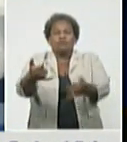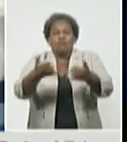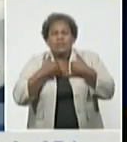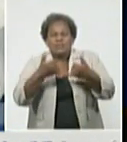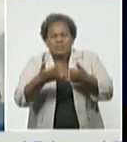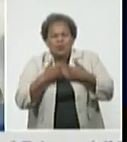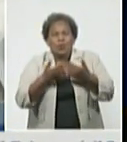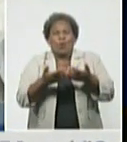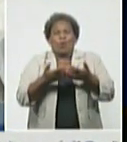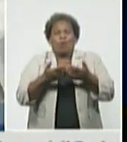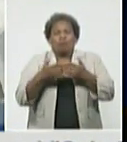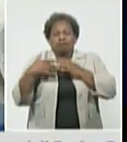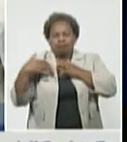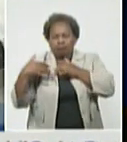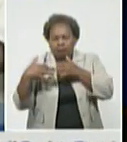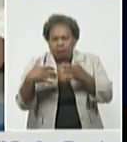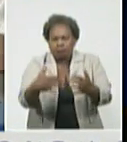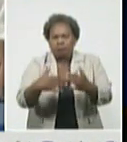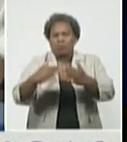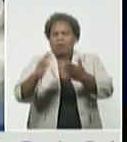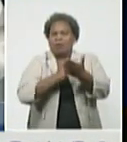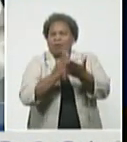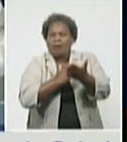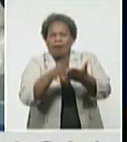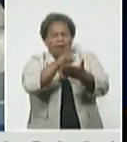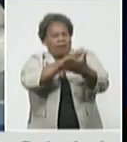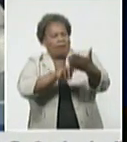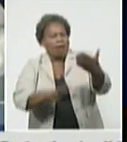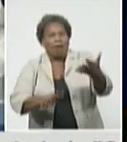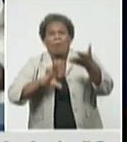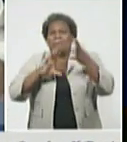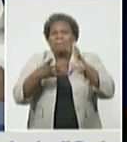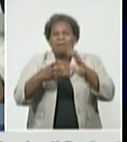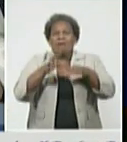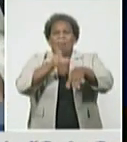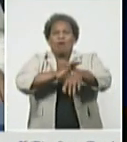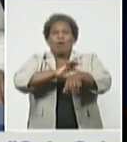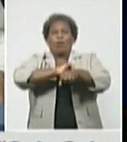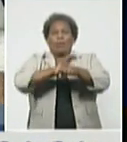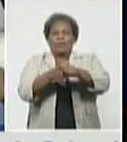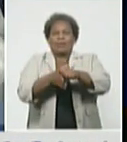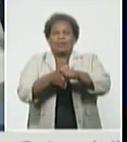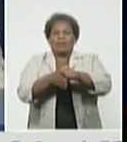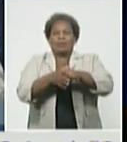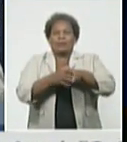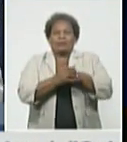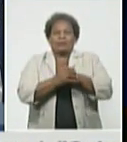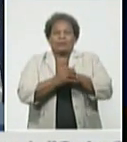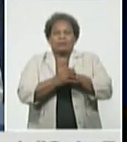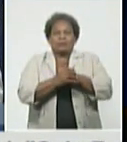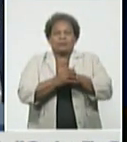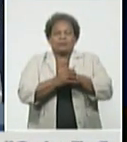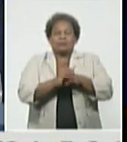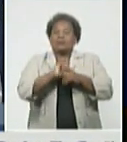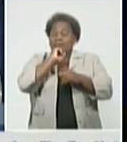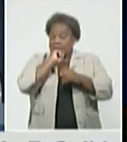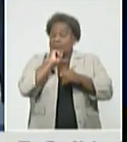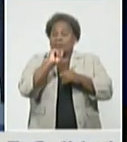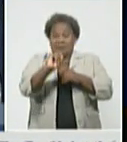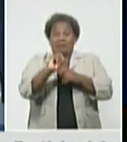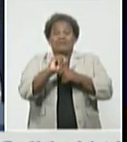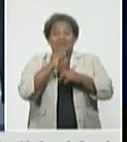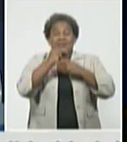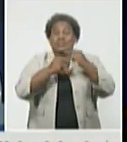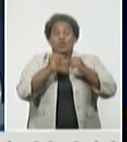cuanto a la complejidad de la enfermedad y lo difícil que se ha hecho su